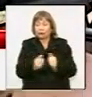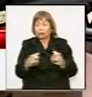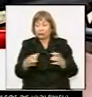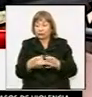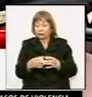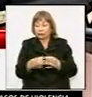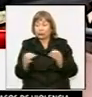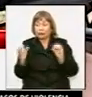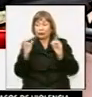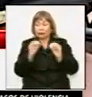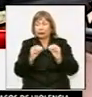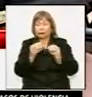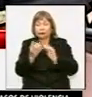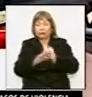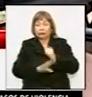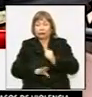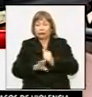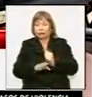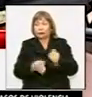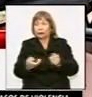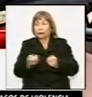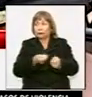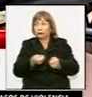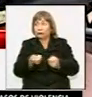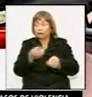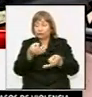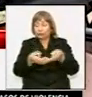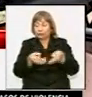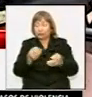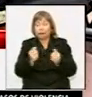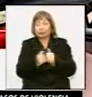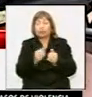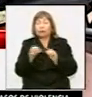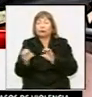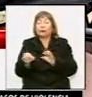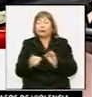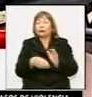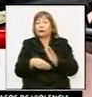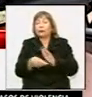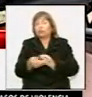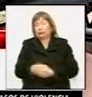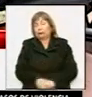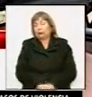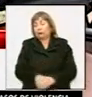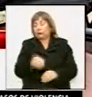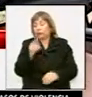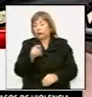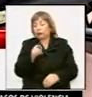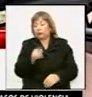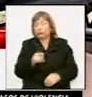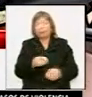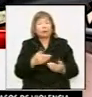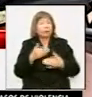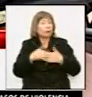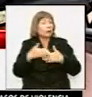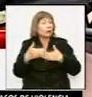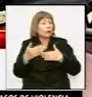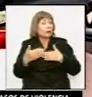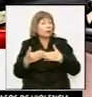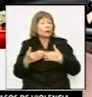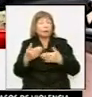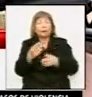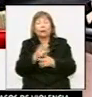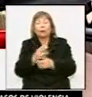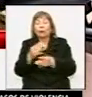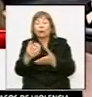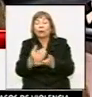colgar las bases, de determinar justamente cómo va a ser el proceso. De ahí todavía sigue el proceso para